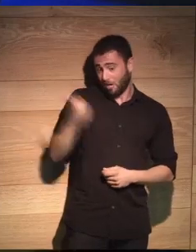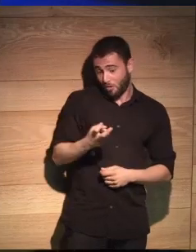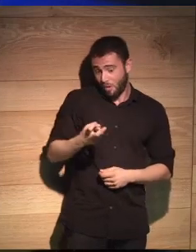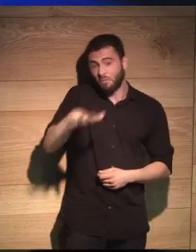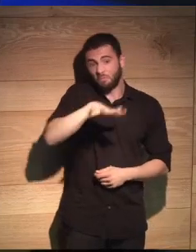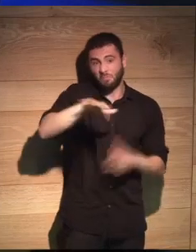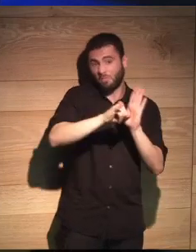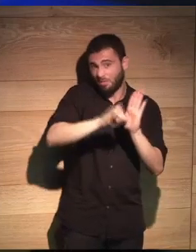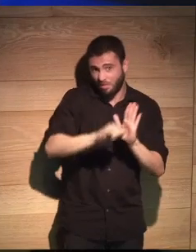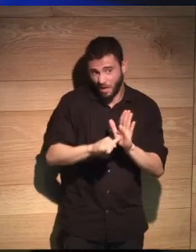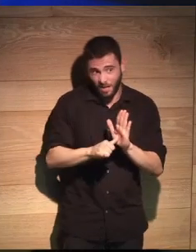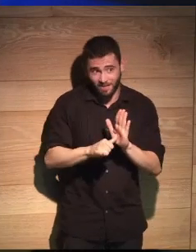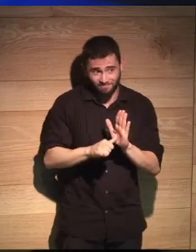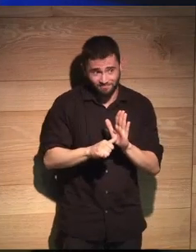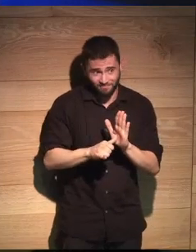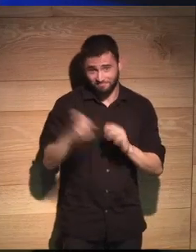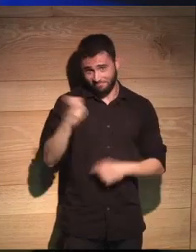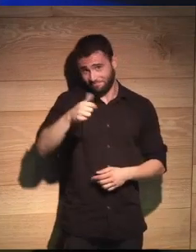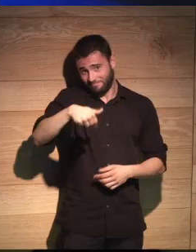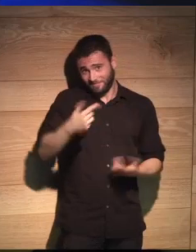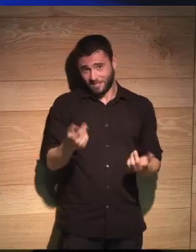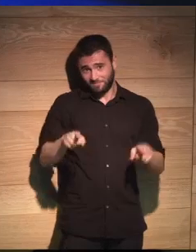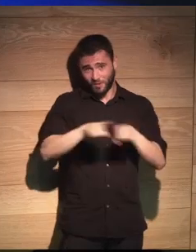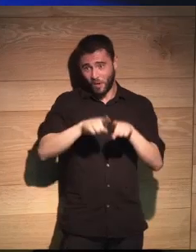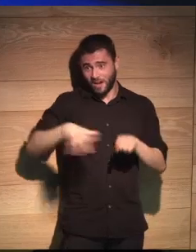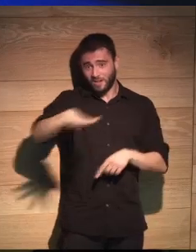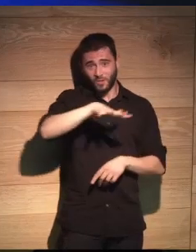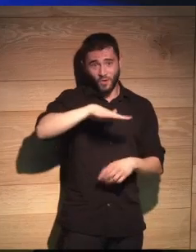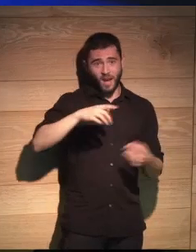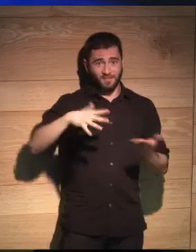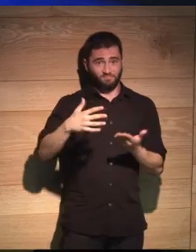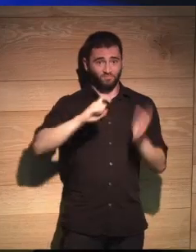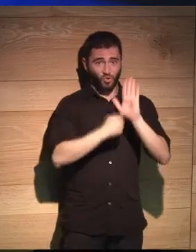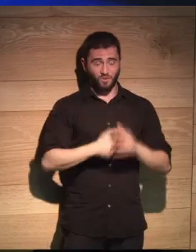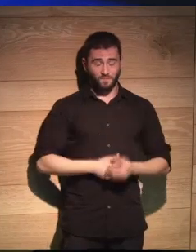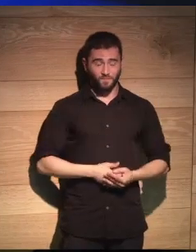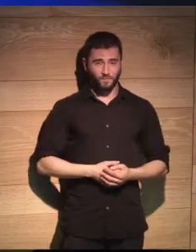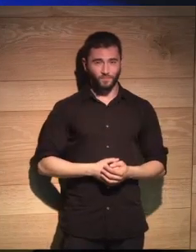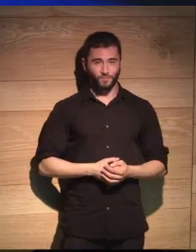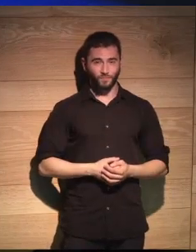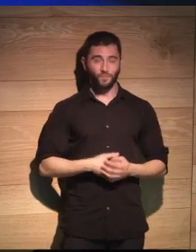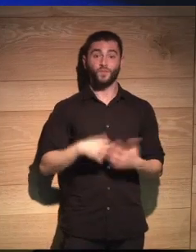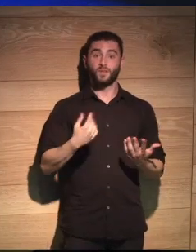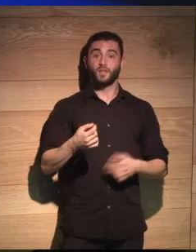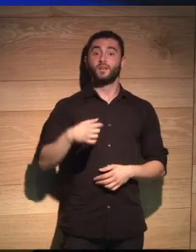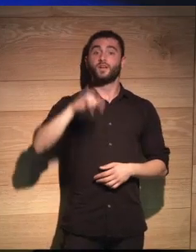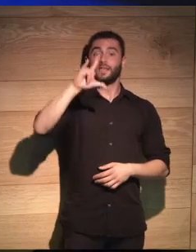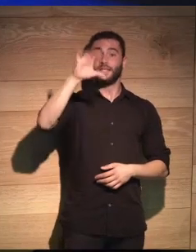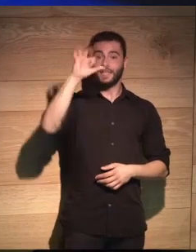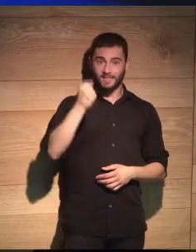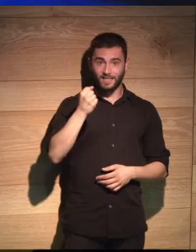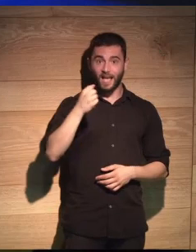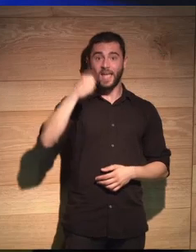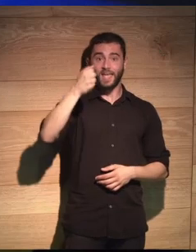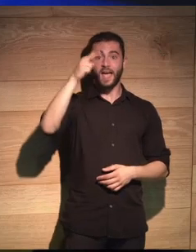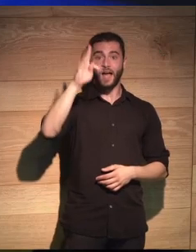No. Que estuvo aquí, como en todas partes. Sí. 2 cosas sobre esto. Como a Ilsa y a Arturo también se les retrata